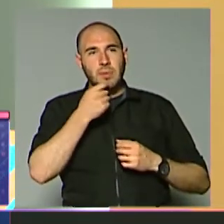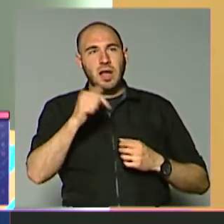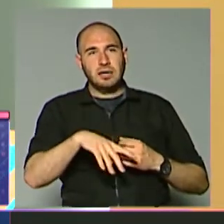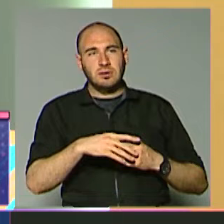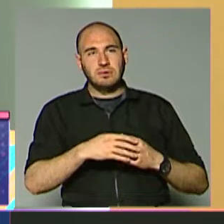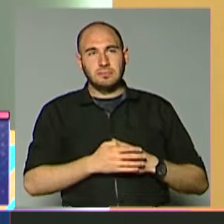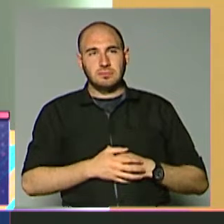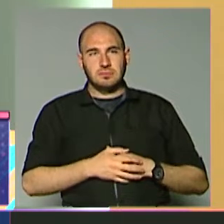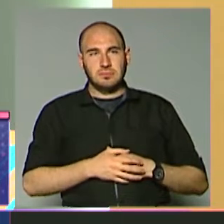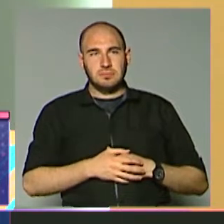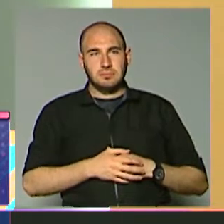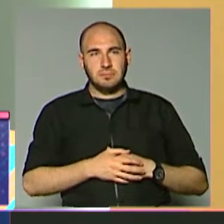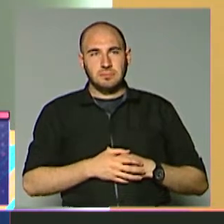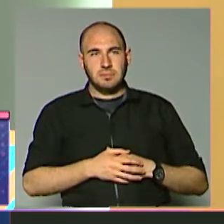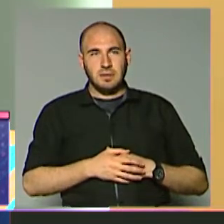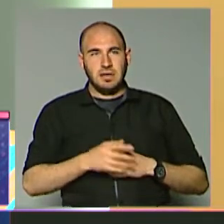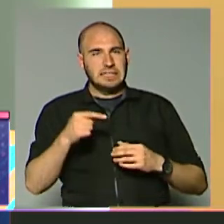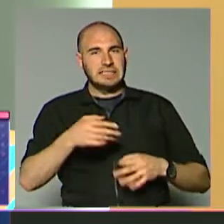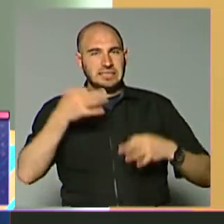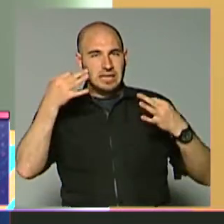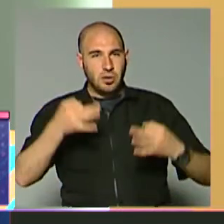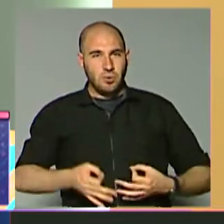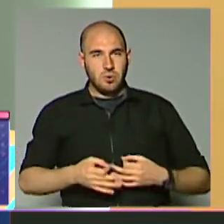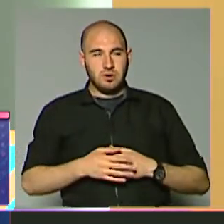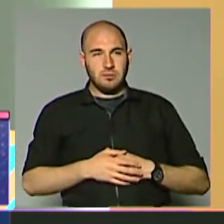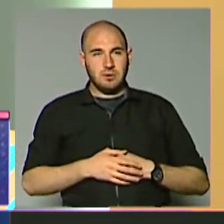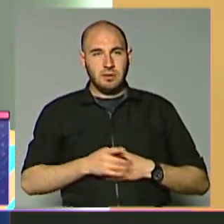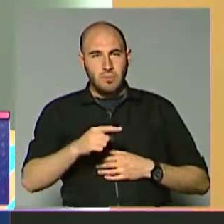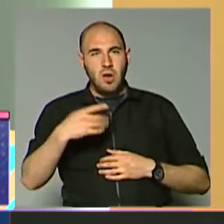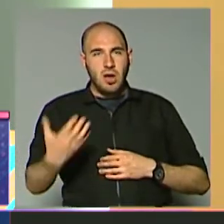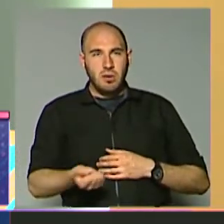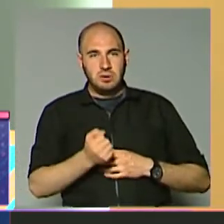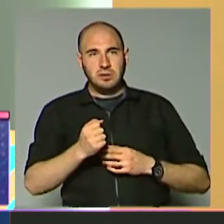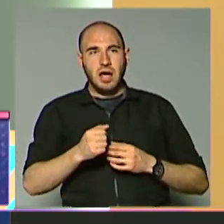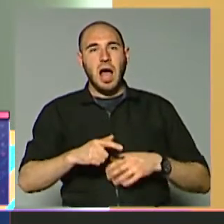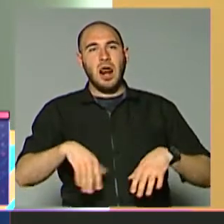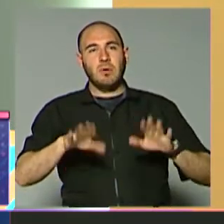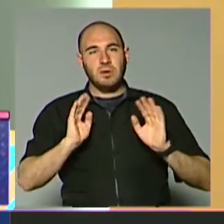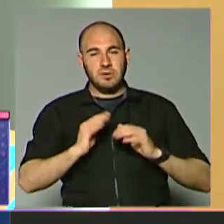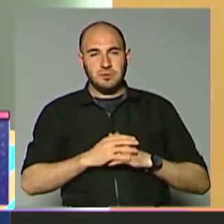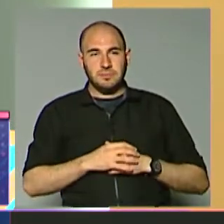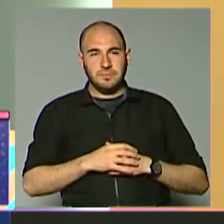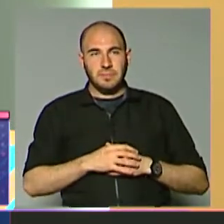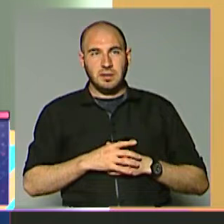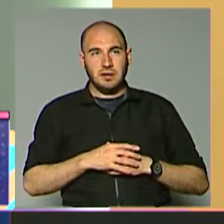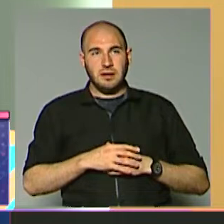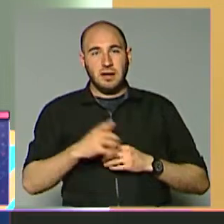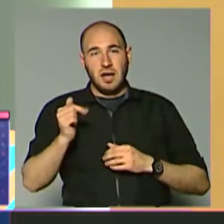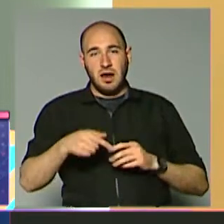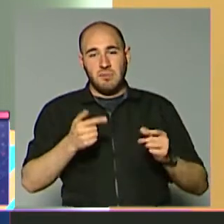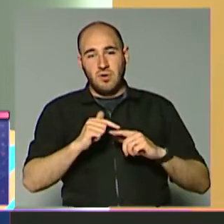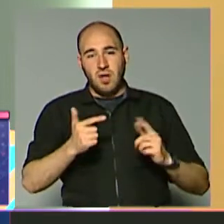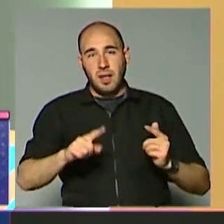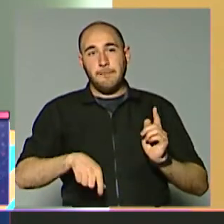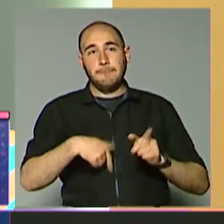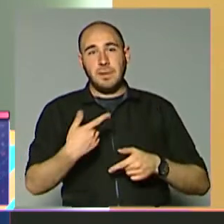una actividad que te garantice que vas a encontrar una obra que a lo mejor hoy no vas a encontrarla y